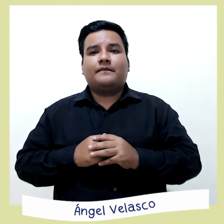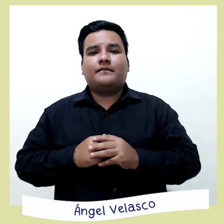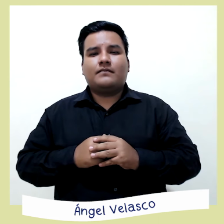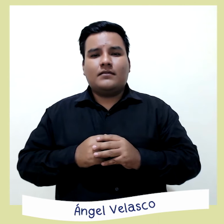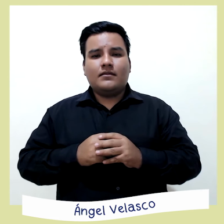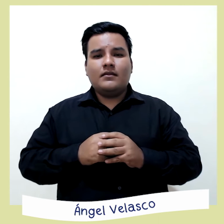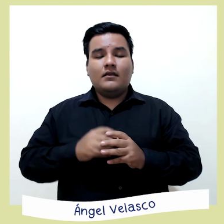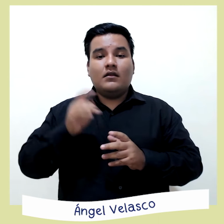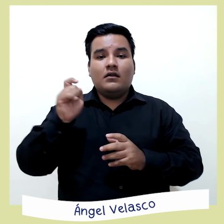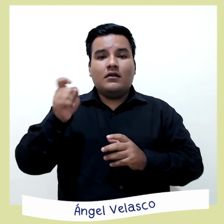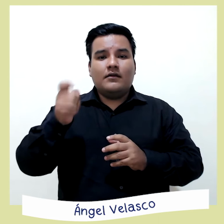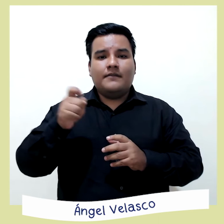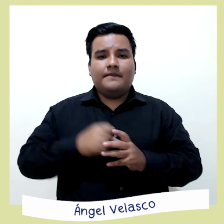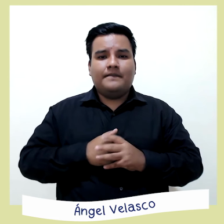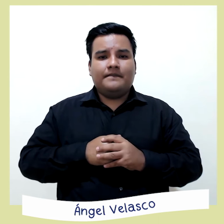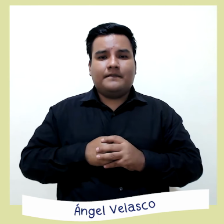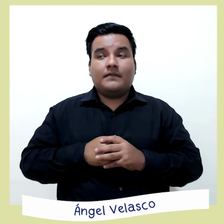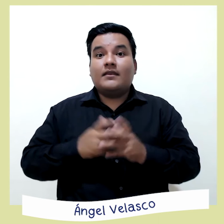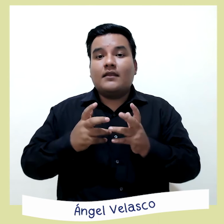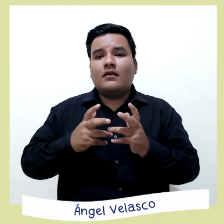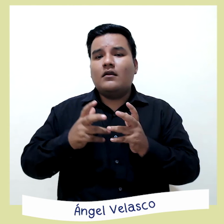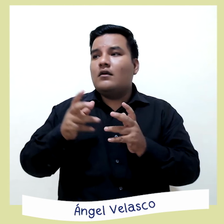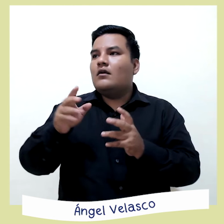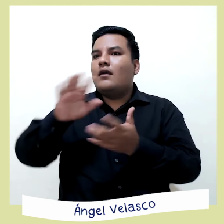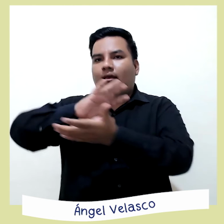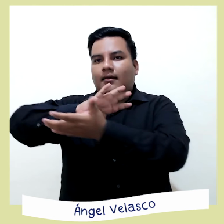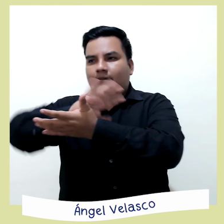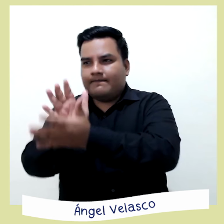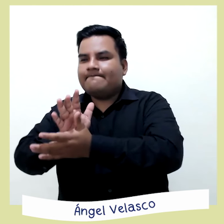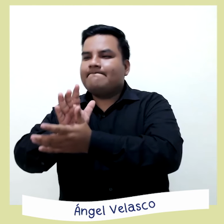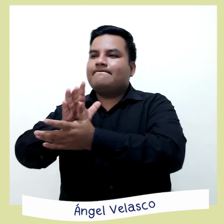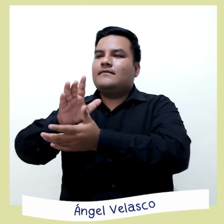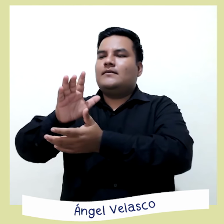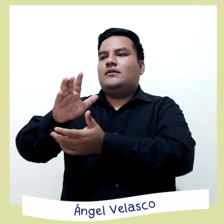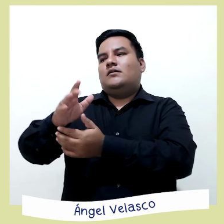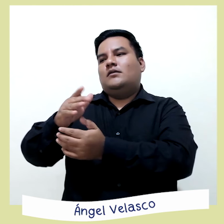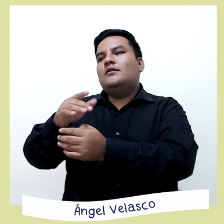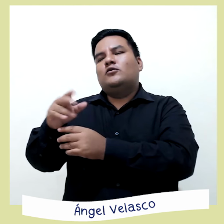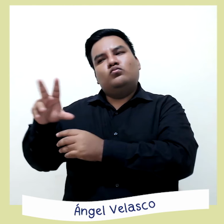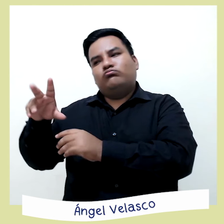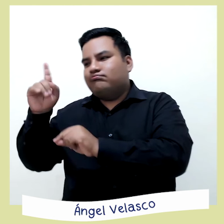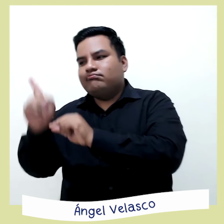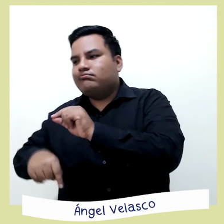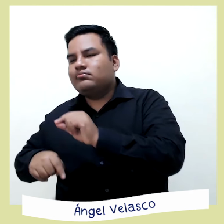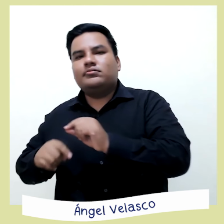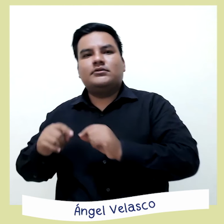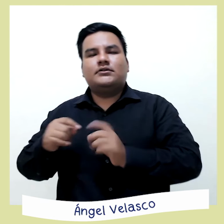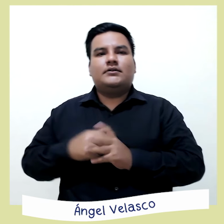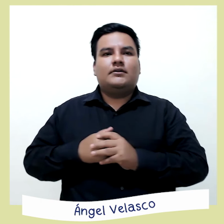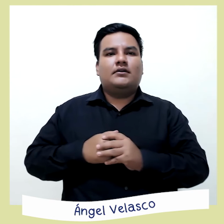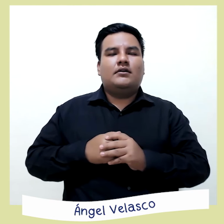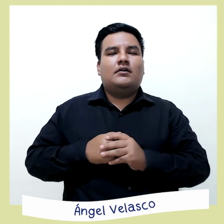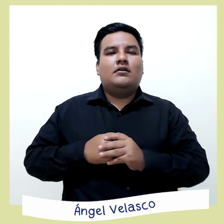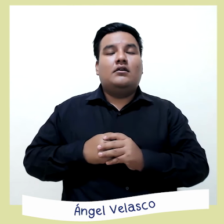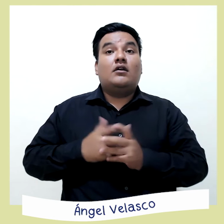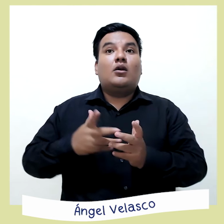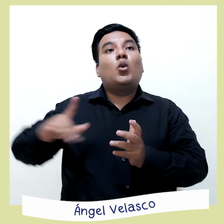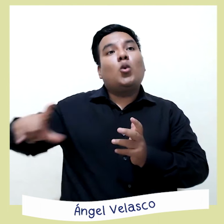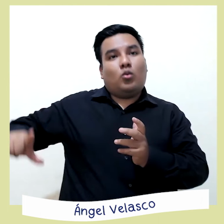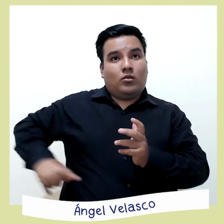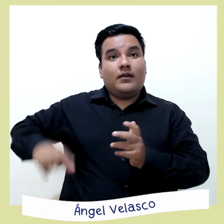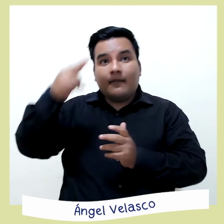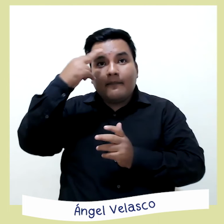convención está dedicada justamente a, dentro de uno de los ámbitos de acción fuerte, es el combate